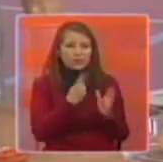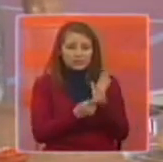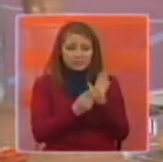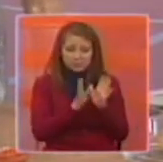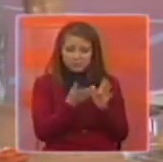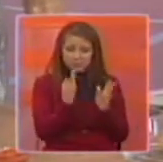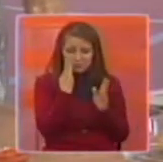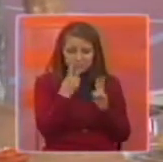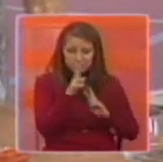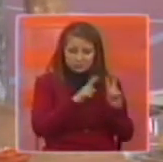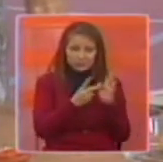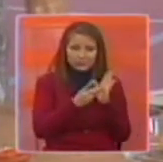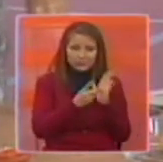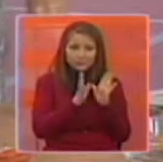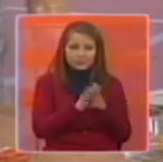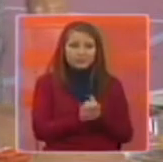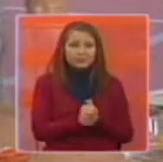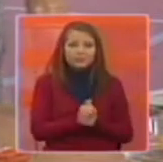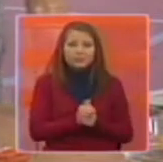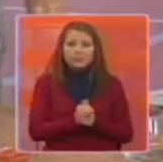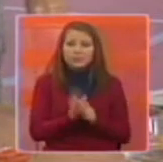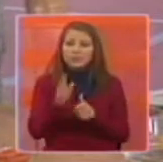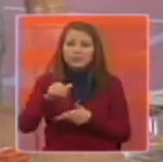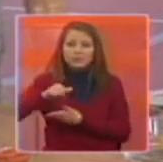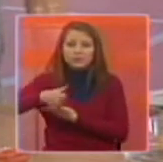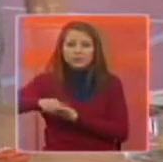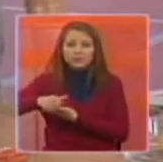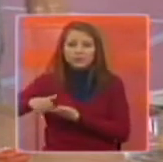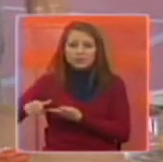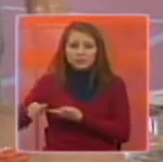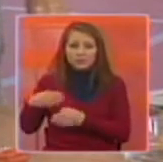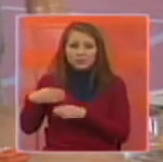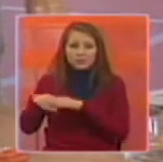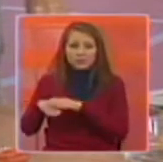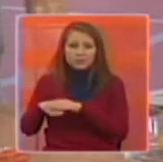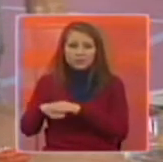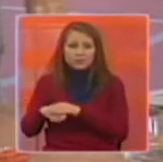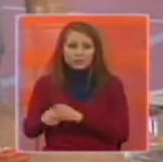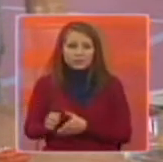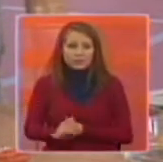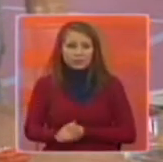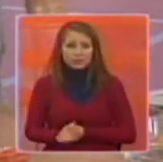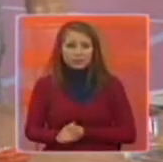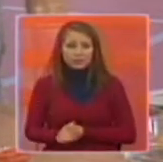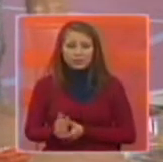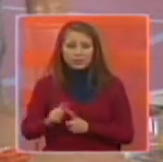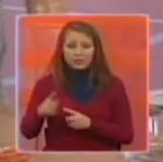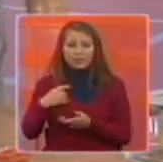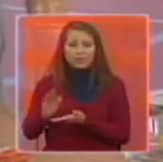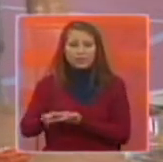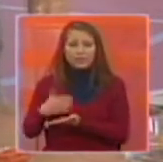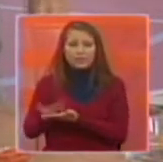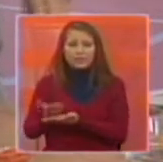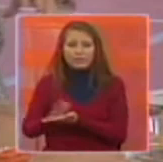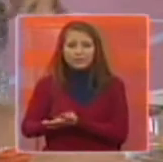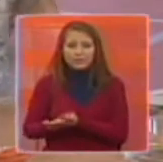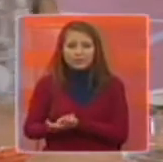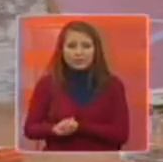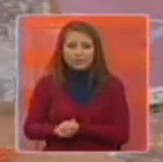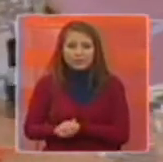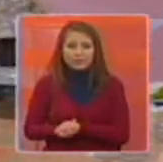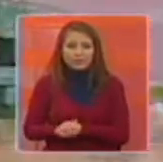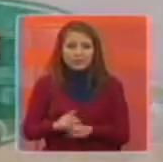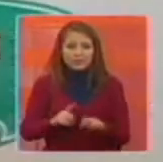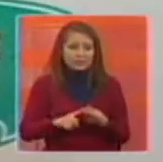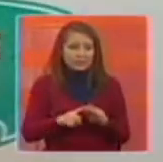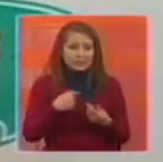yo? Ya, muchas gracias. O las empanaditas también, las rellenas, pero quiero yo en fritas. Ah, las empanaditas